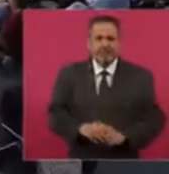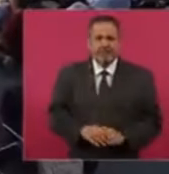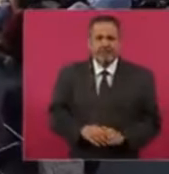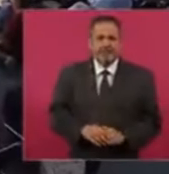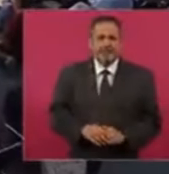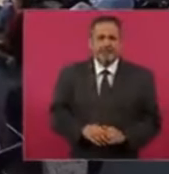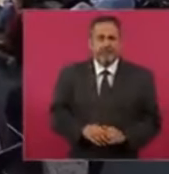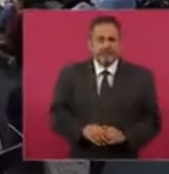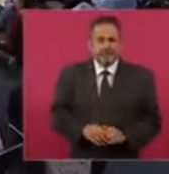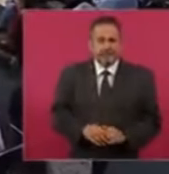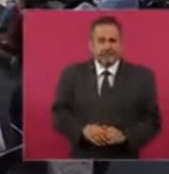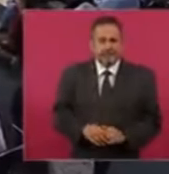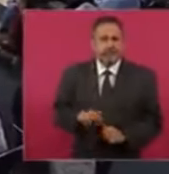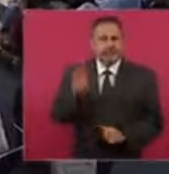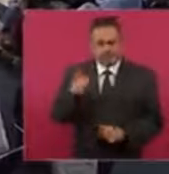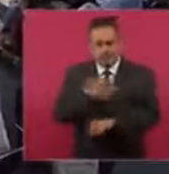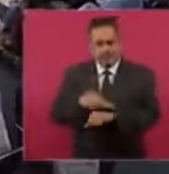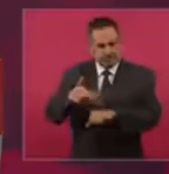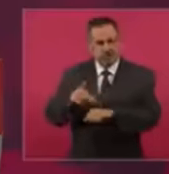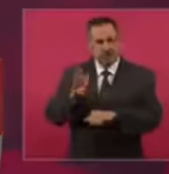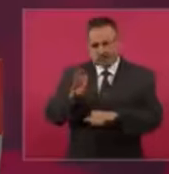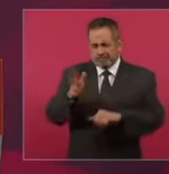Ellos mismos lo apuntaron y ya estamos